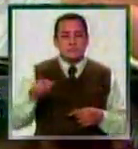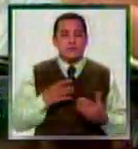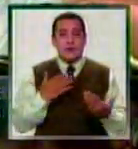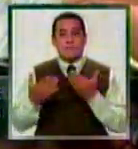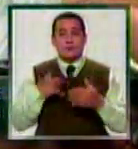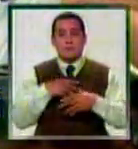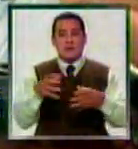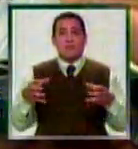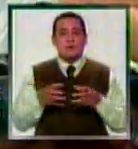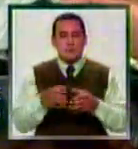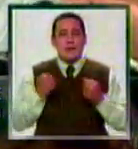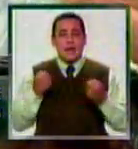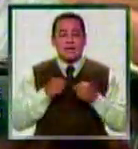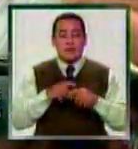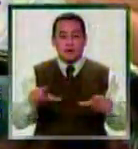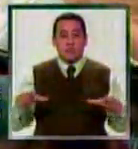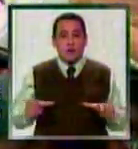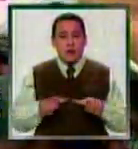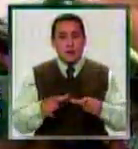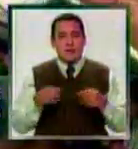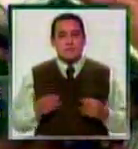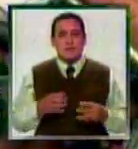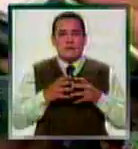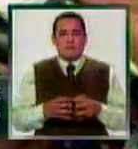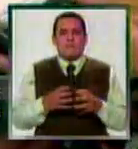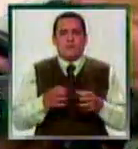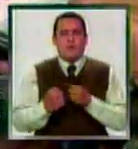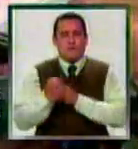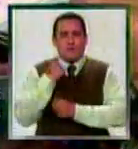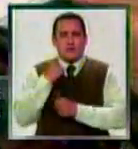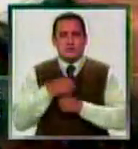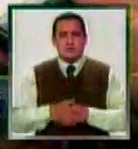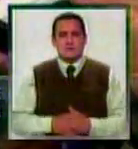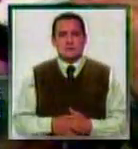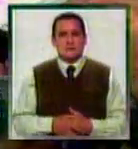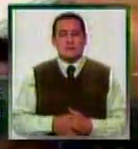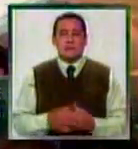tribuna para ganar espacios, para reacomodar fuerzas